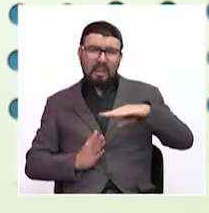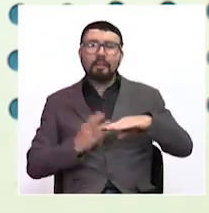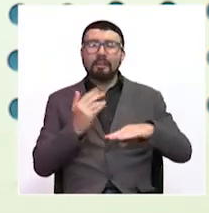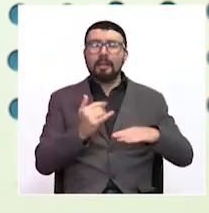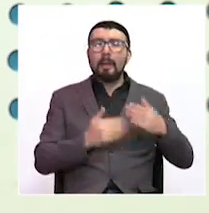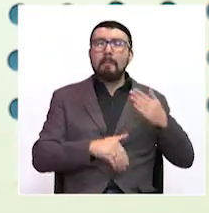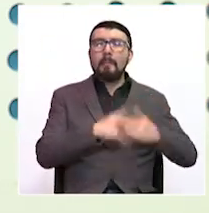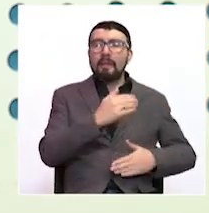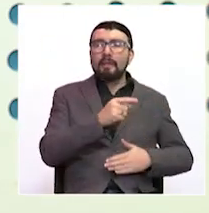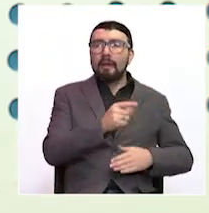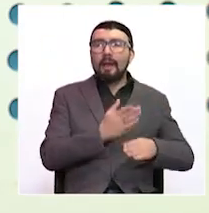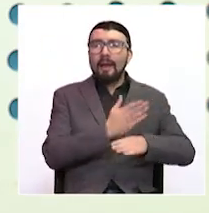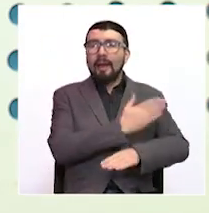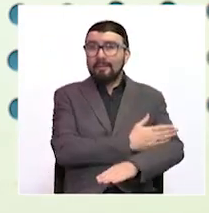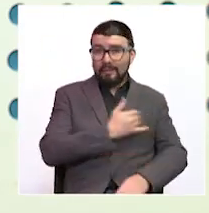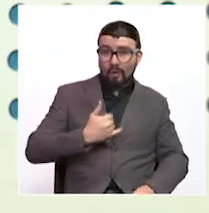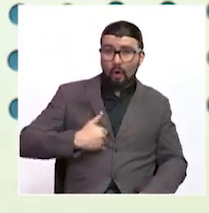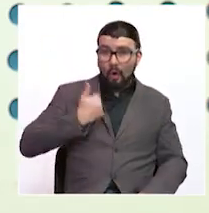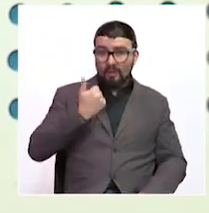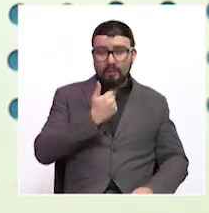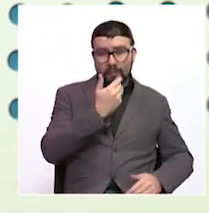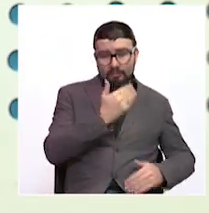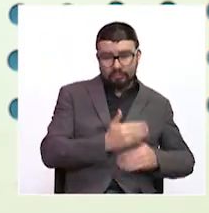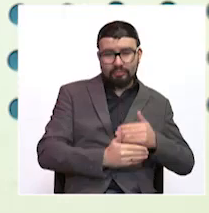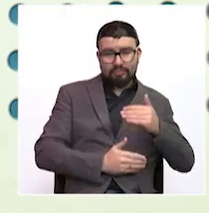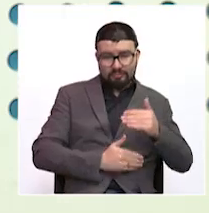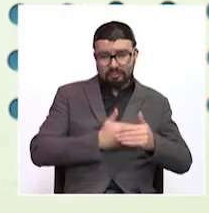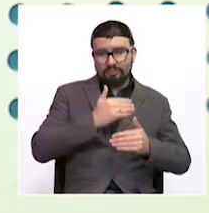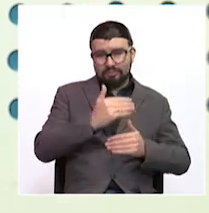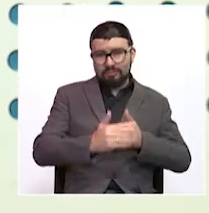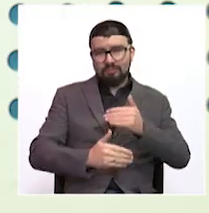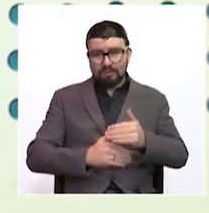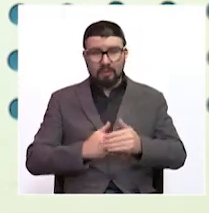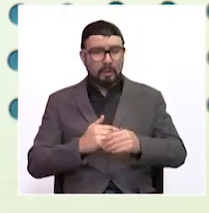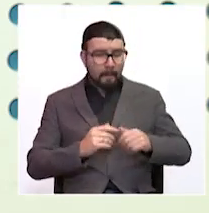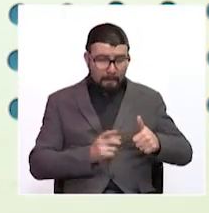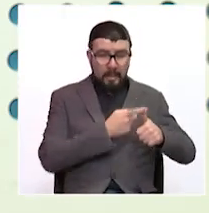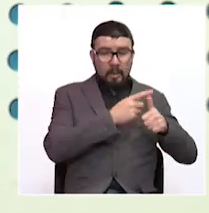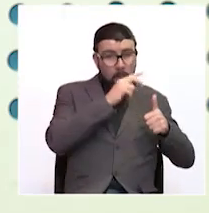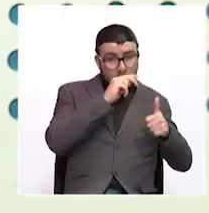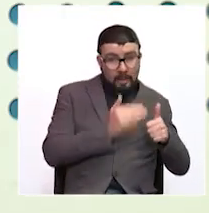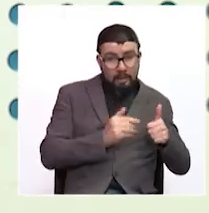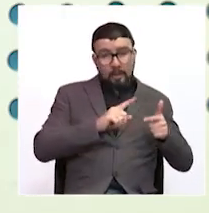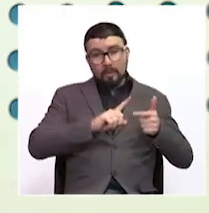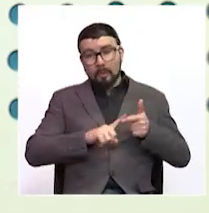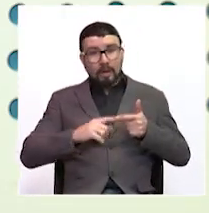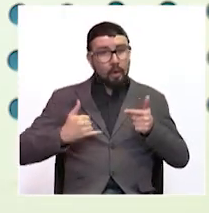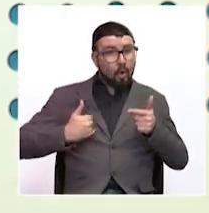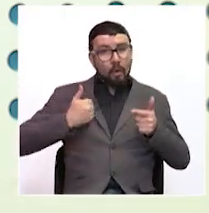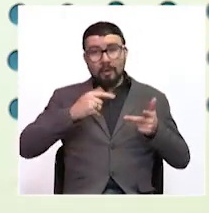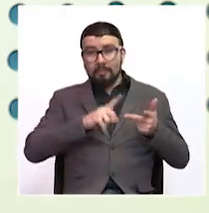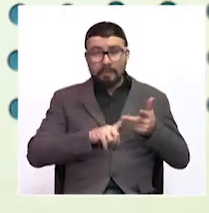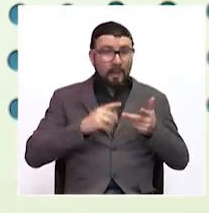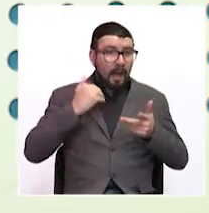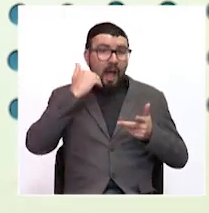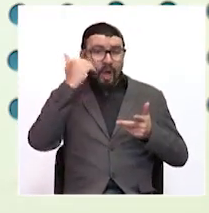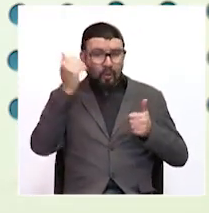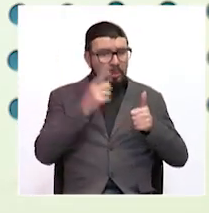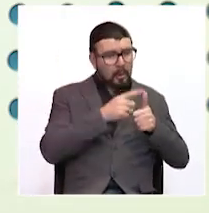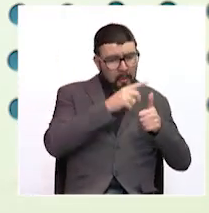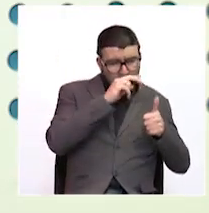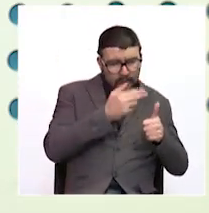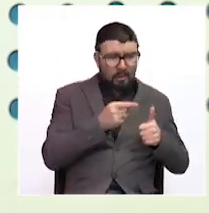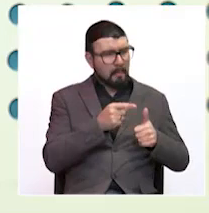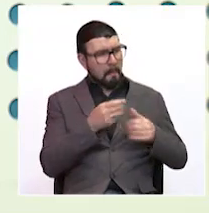adolescencia y que viene como consecuencia del niño en su fase interrogativa esto que es para qué sirve